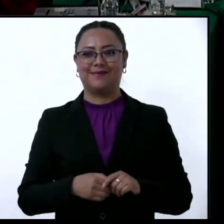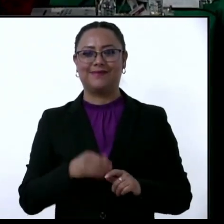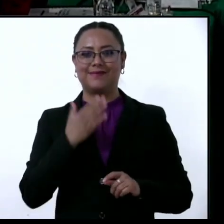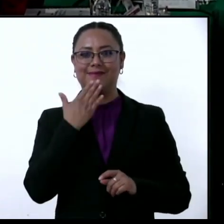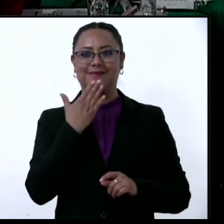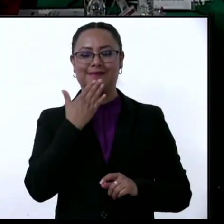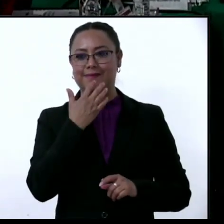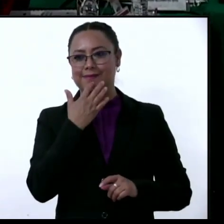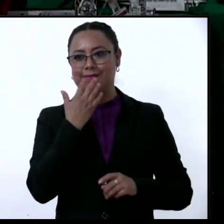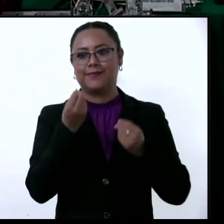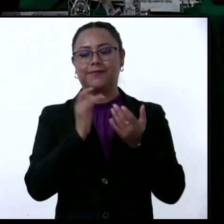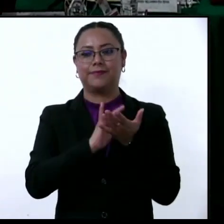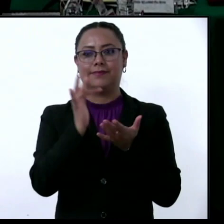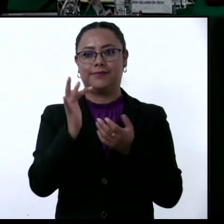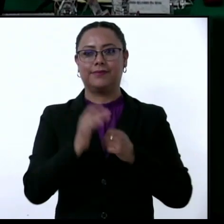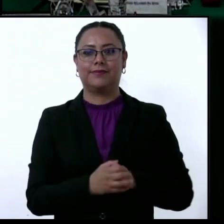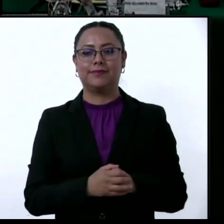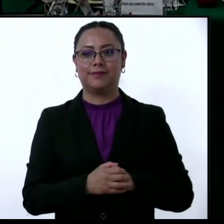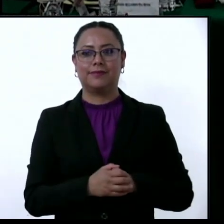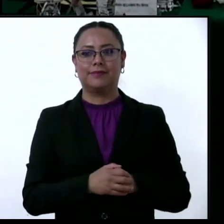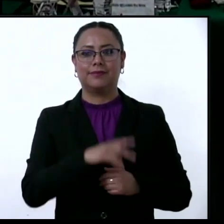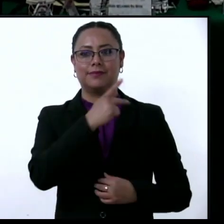Muchas gracias